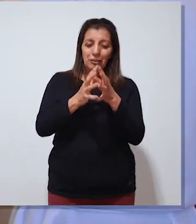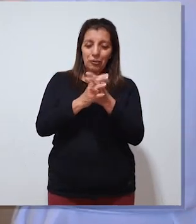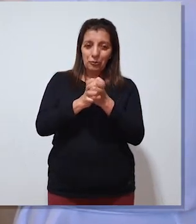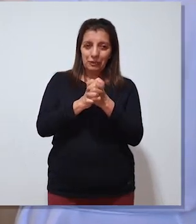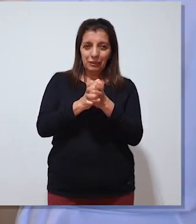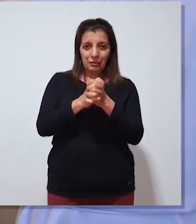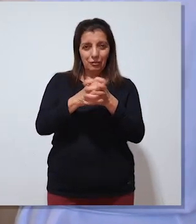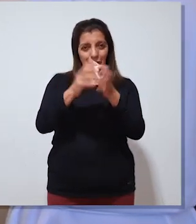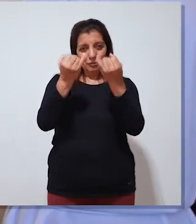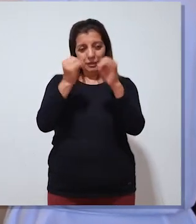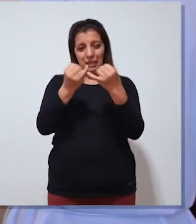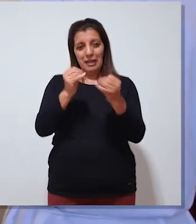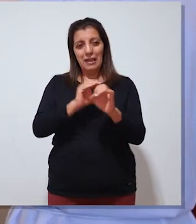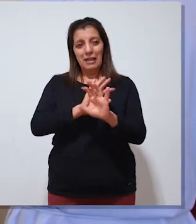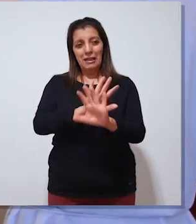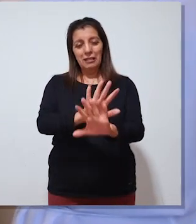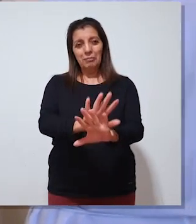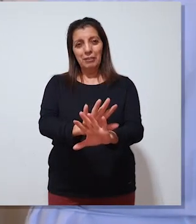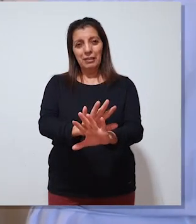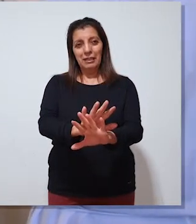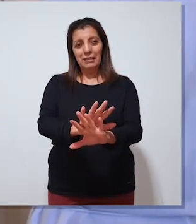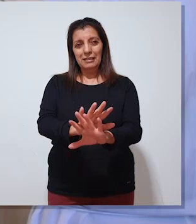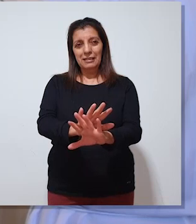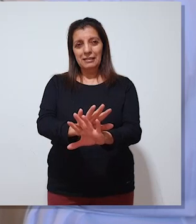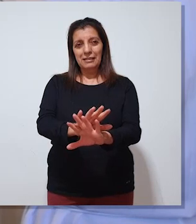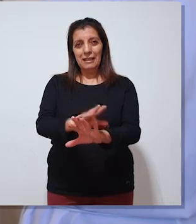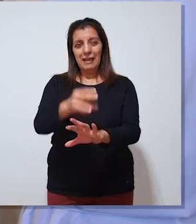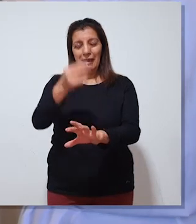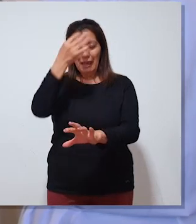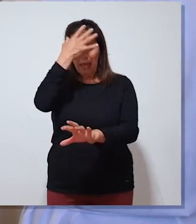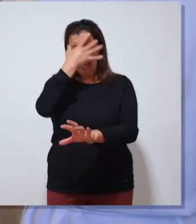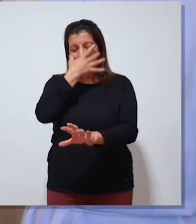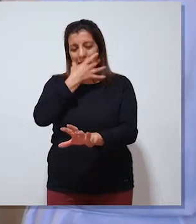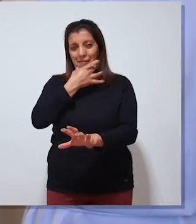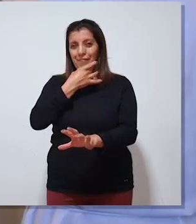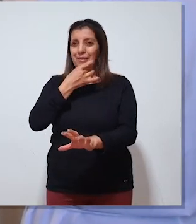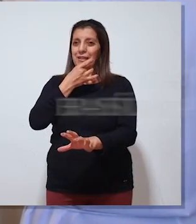tu imagen virginal.